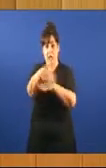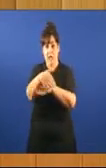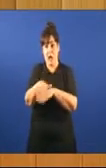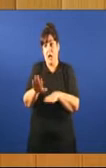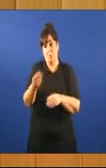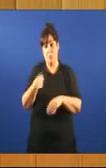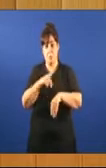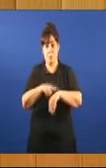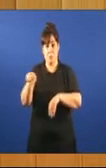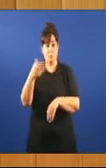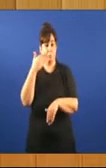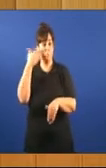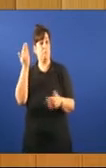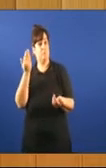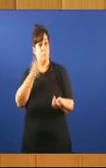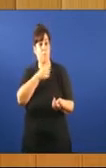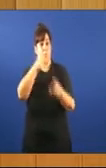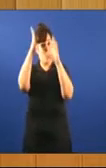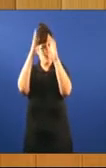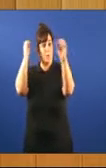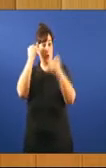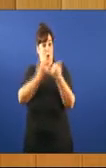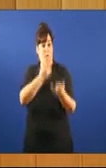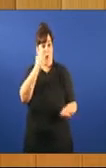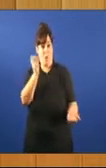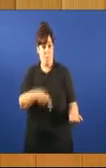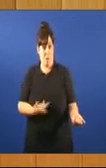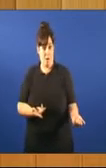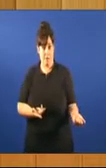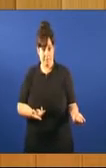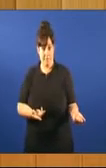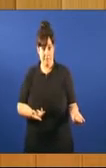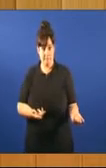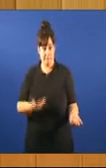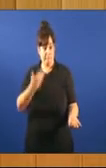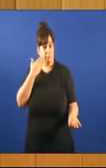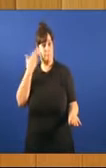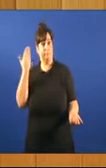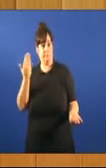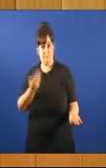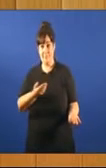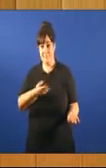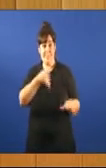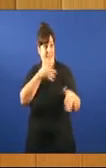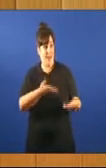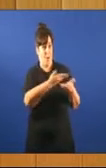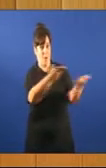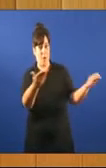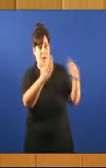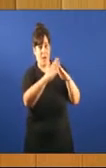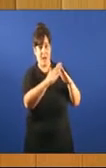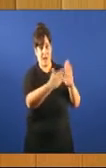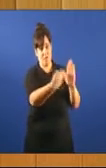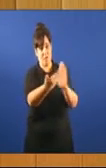dun protocolo sen validez nin eficacia legal, como estamos a ver nos novos desafiuzamentos que se están producindo